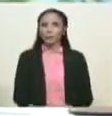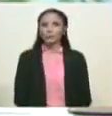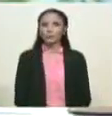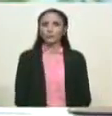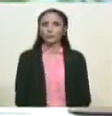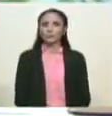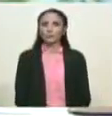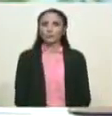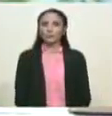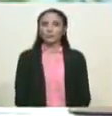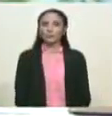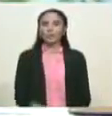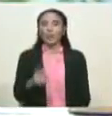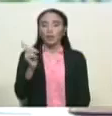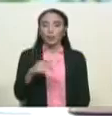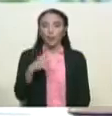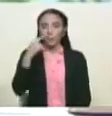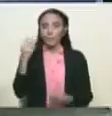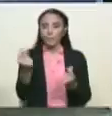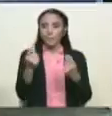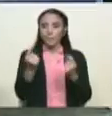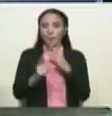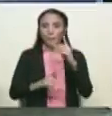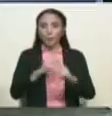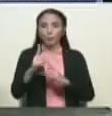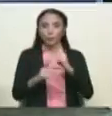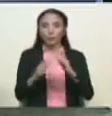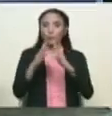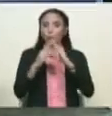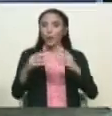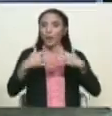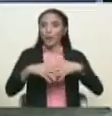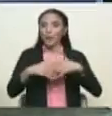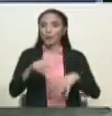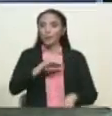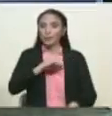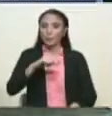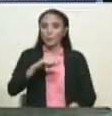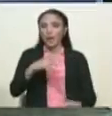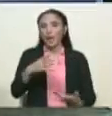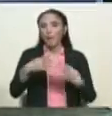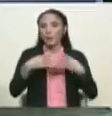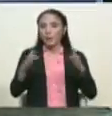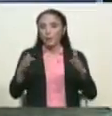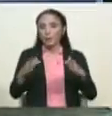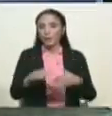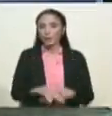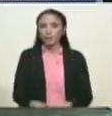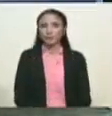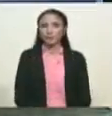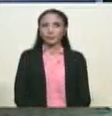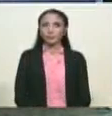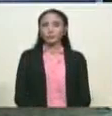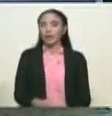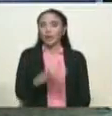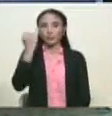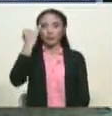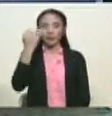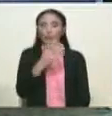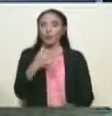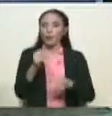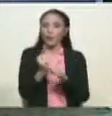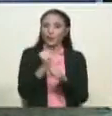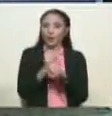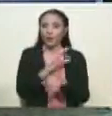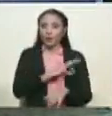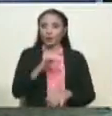la reactivación productiva de todas las empresas públicas, estatales, estratégicas y socialistas del país.